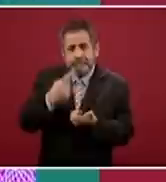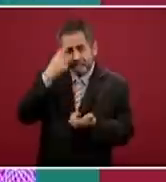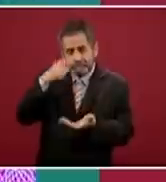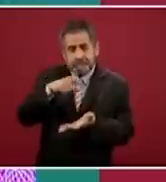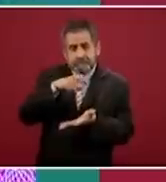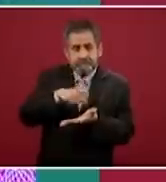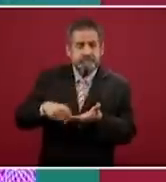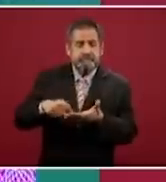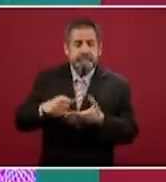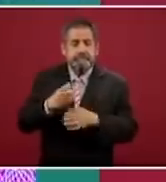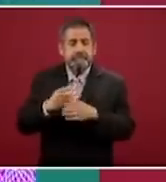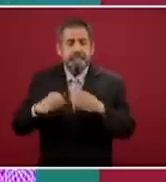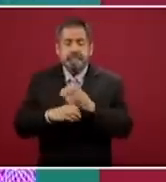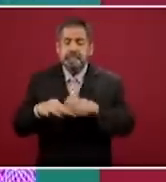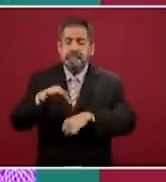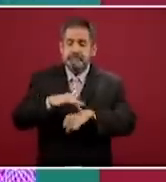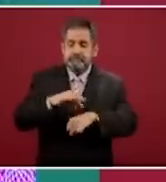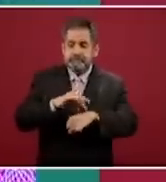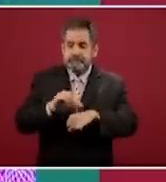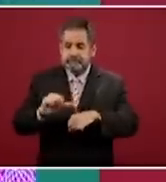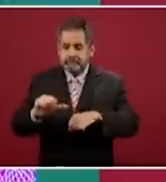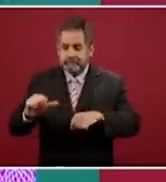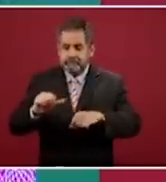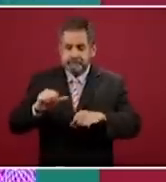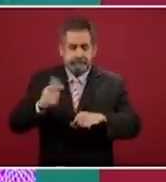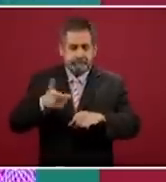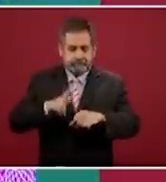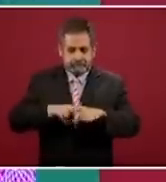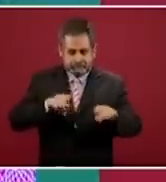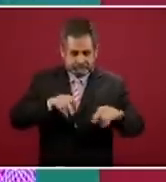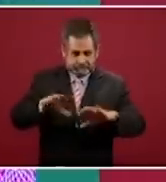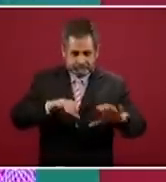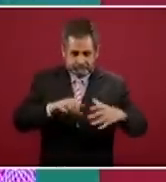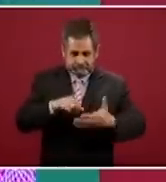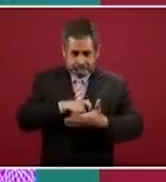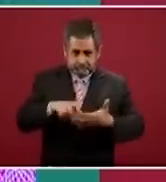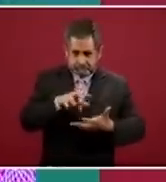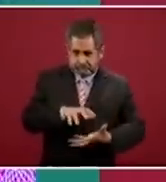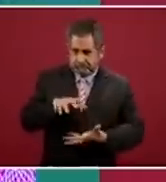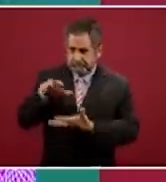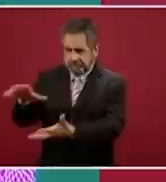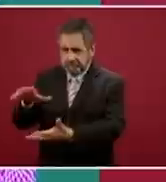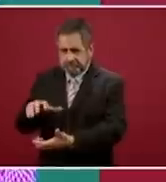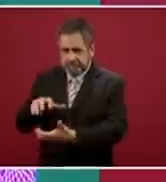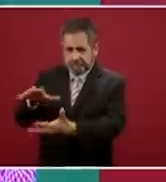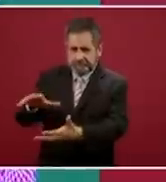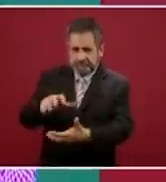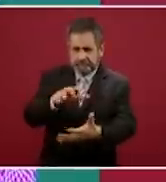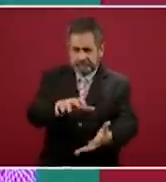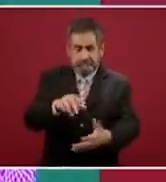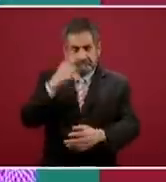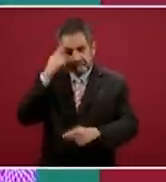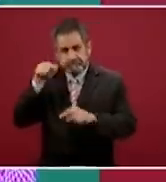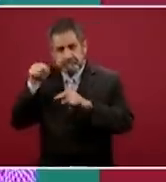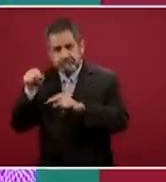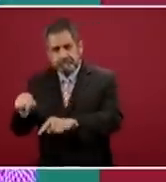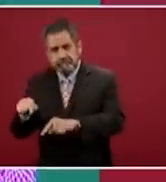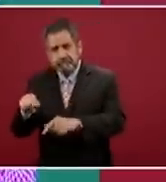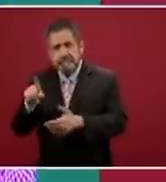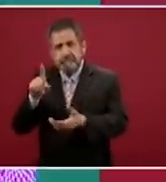para equipos médicos y hospitales donde se atiende de